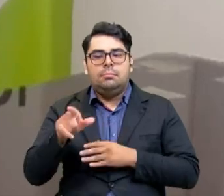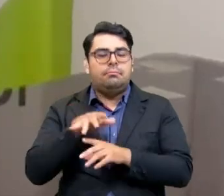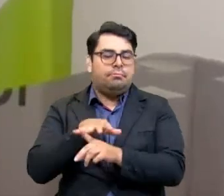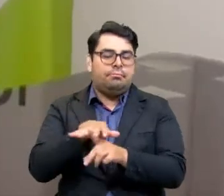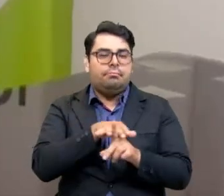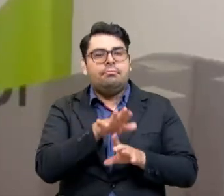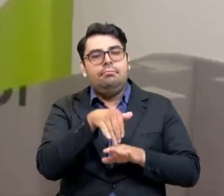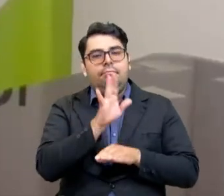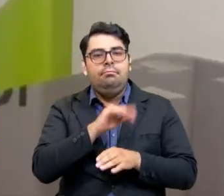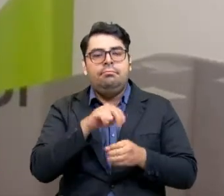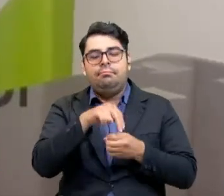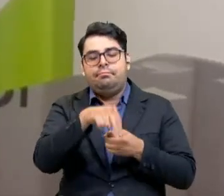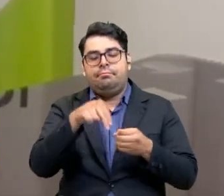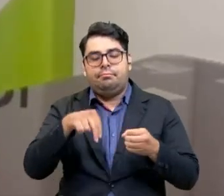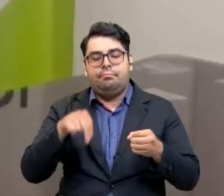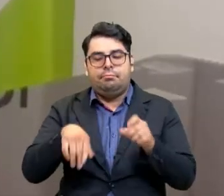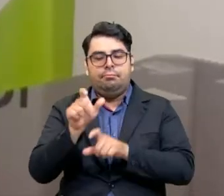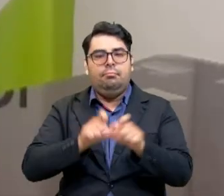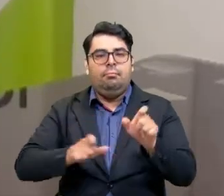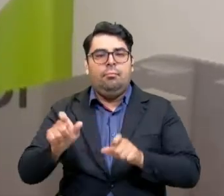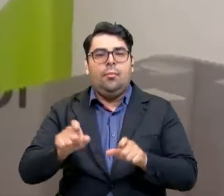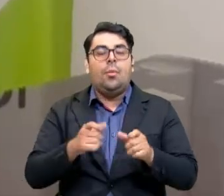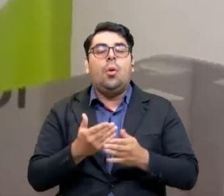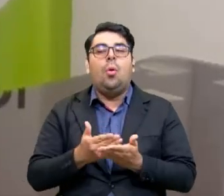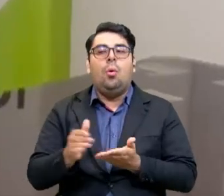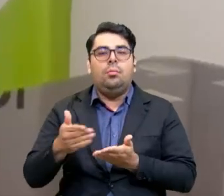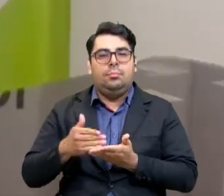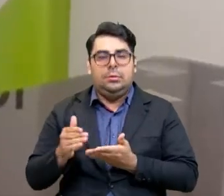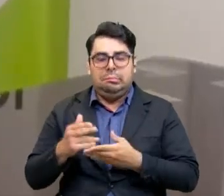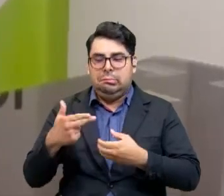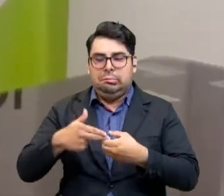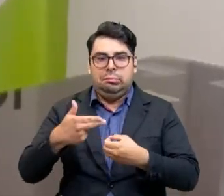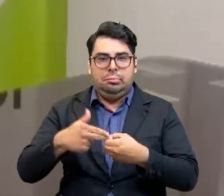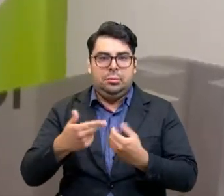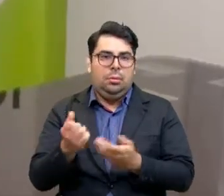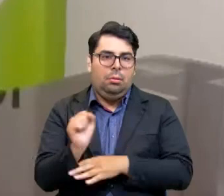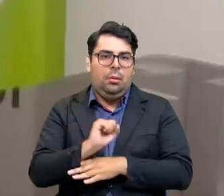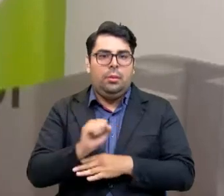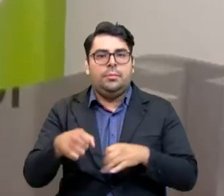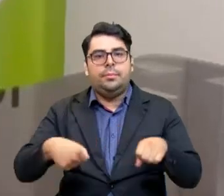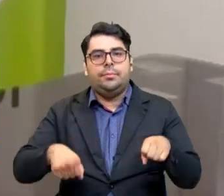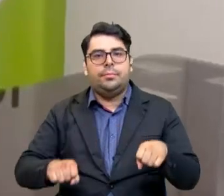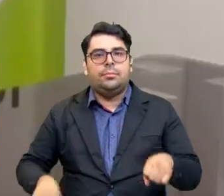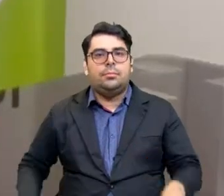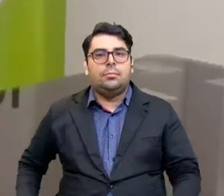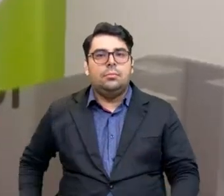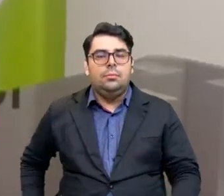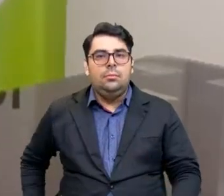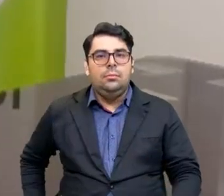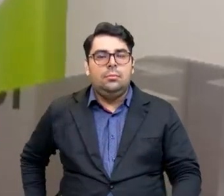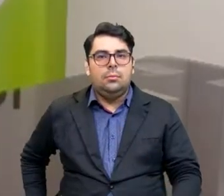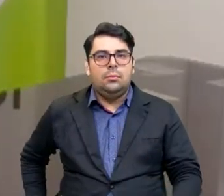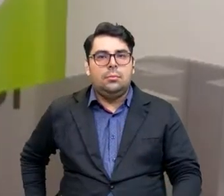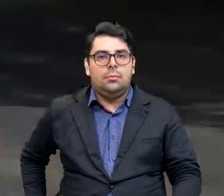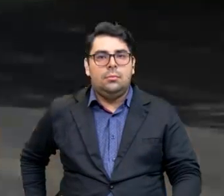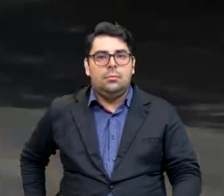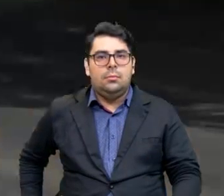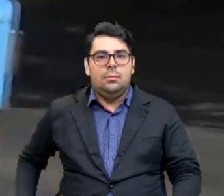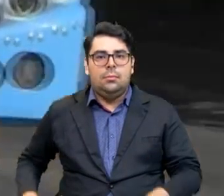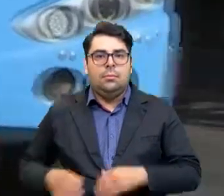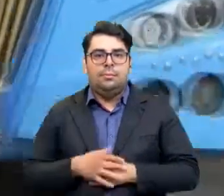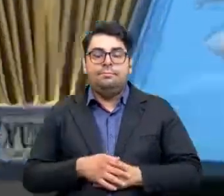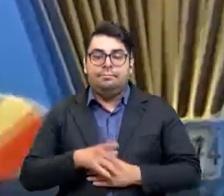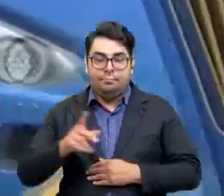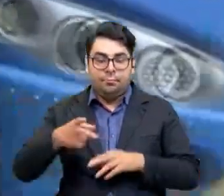pie que tiene, o el consumidor final que se abastece el combustible, porque va a tener un aumento considerable, pero